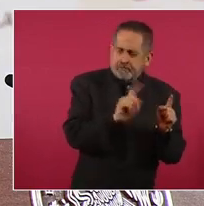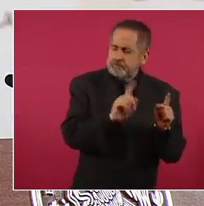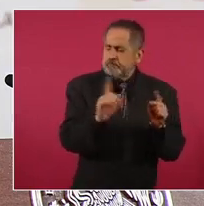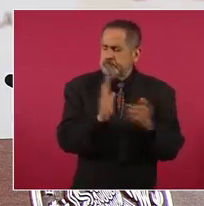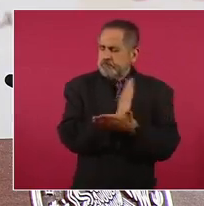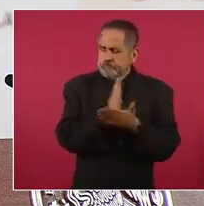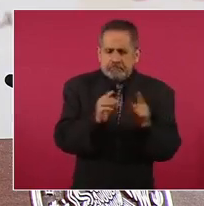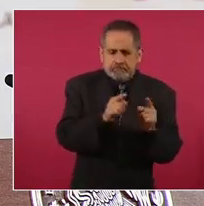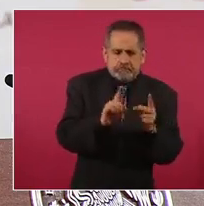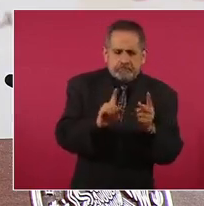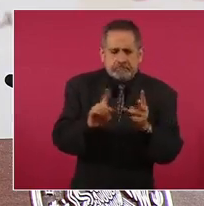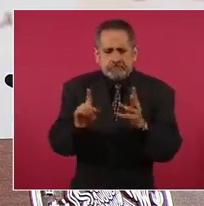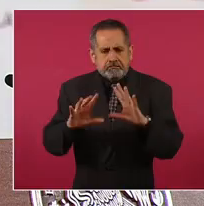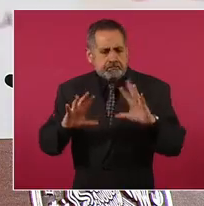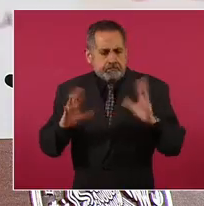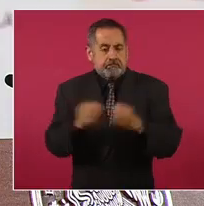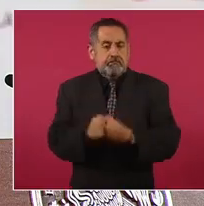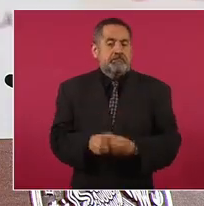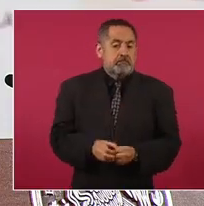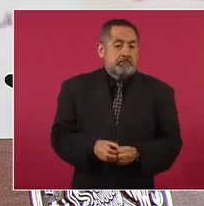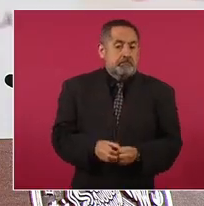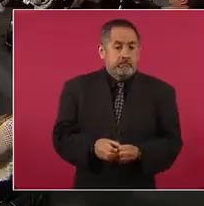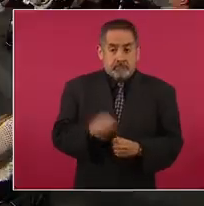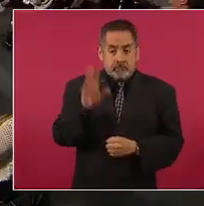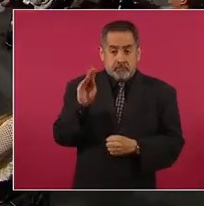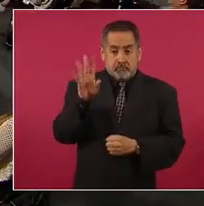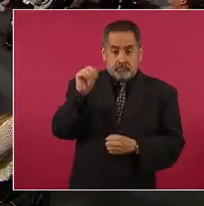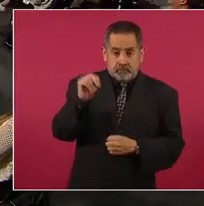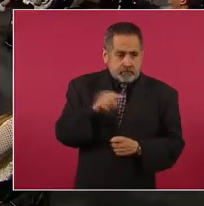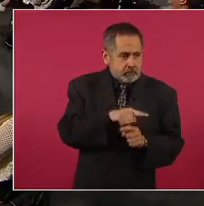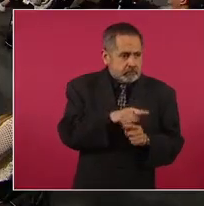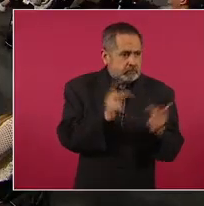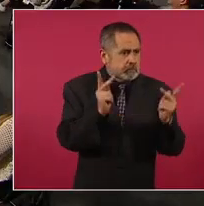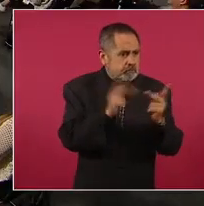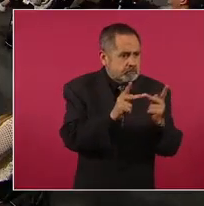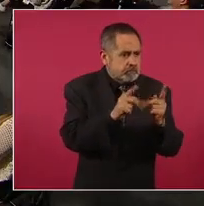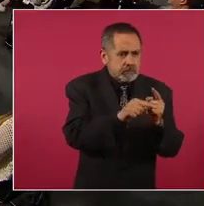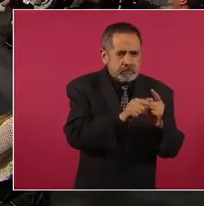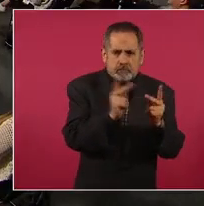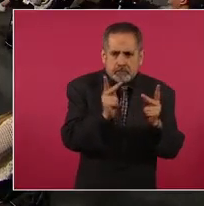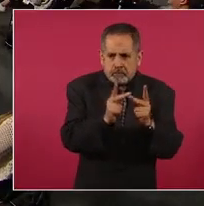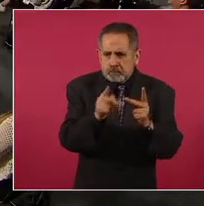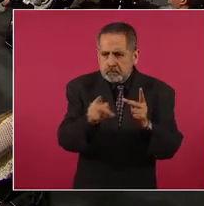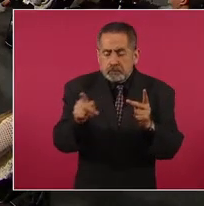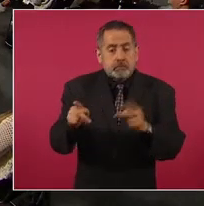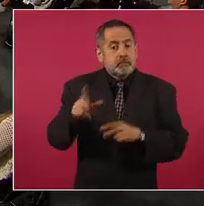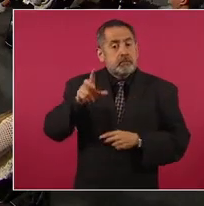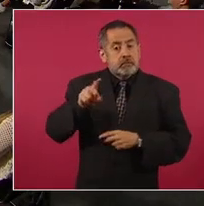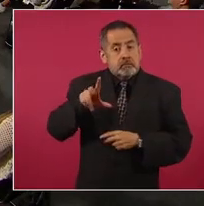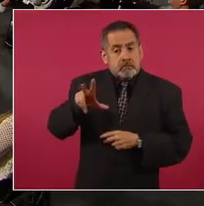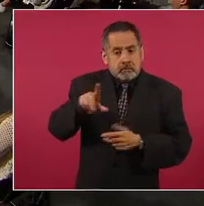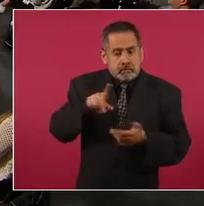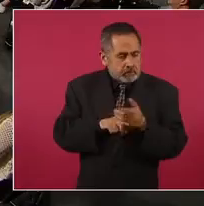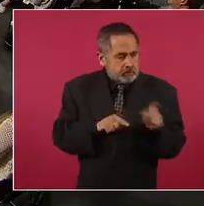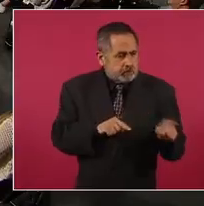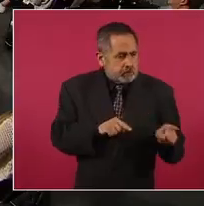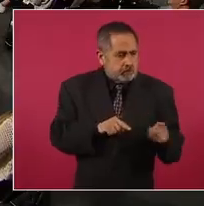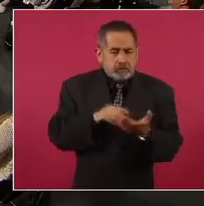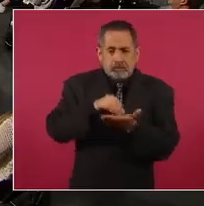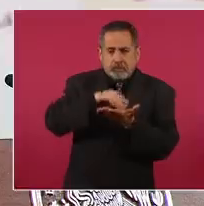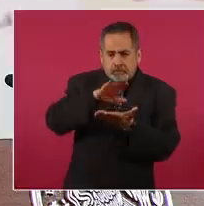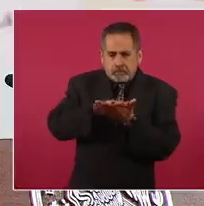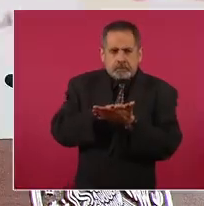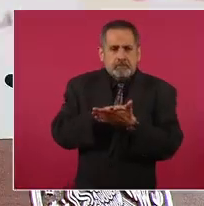realizándolo. De los 99 que tienen coincidencia, 38 tienen una base de capturas con